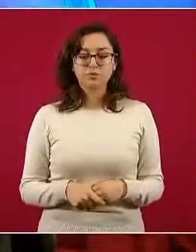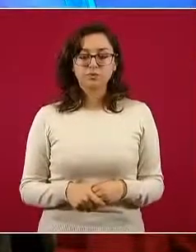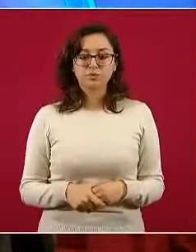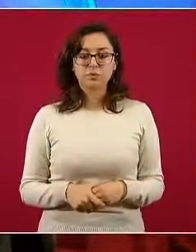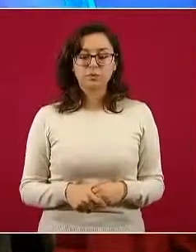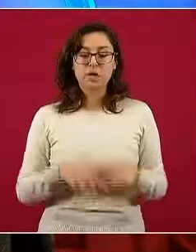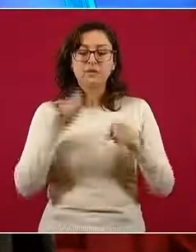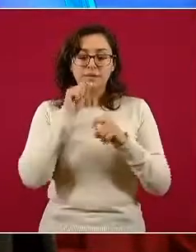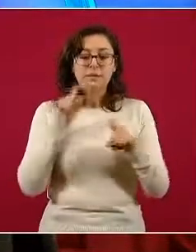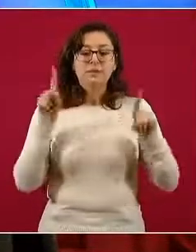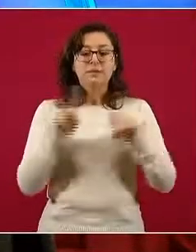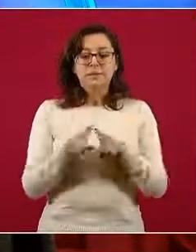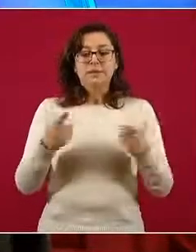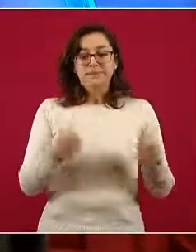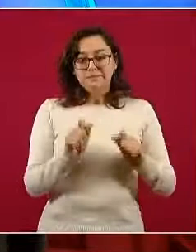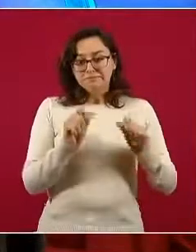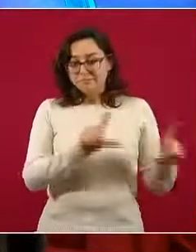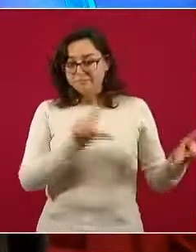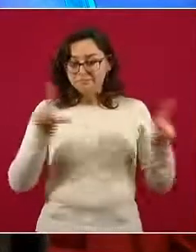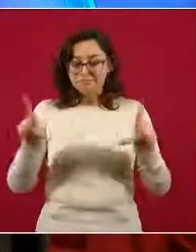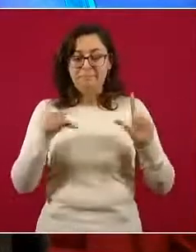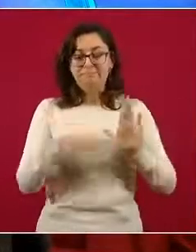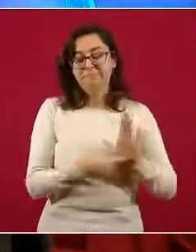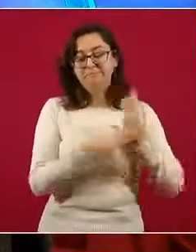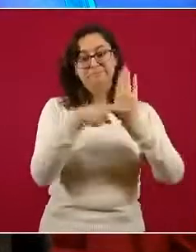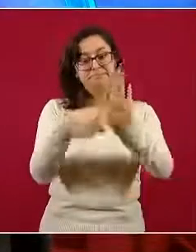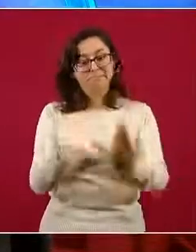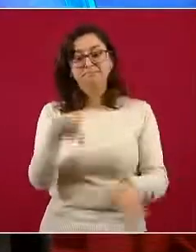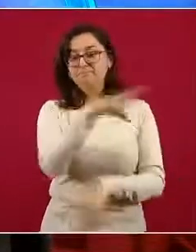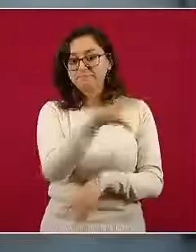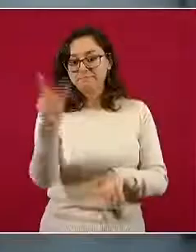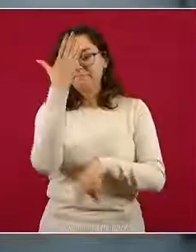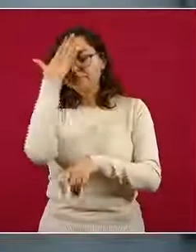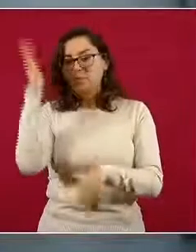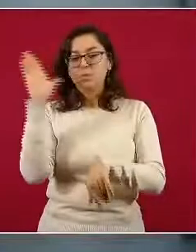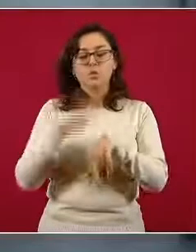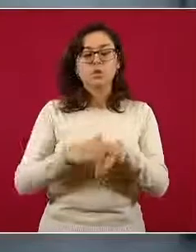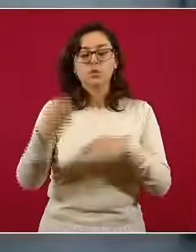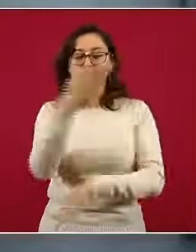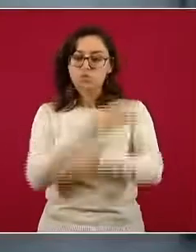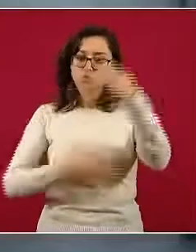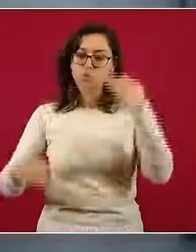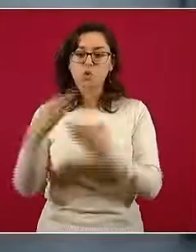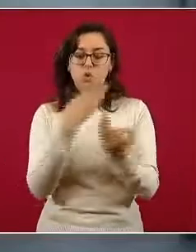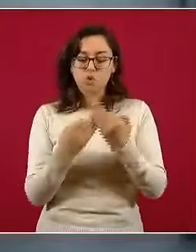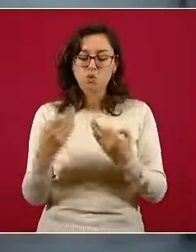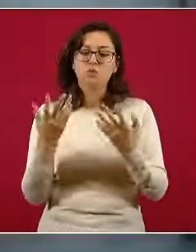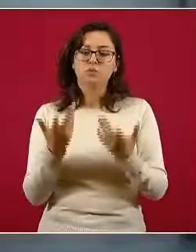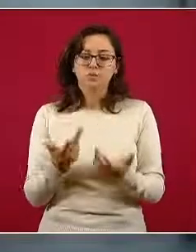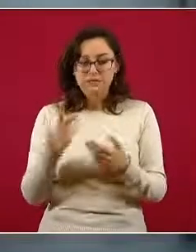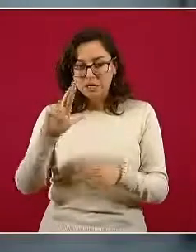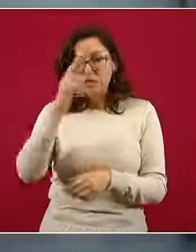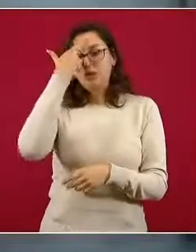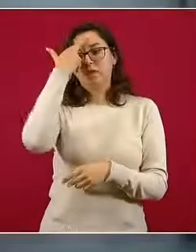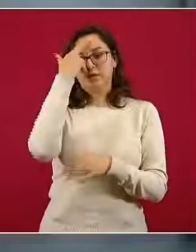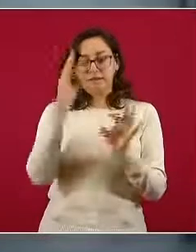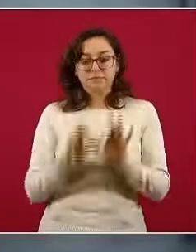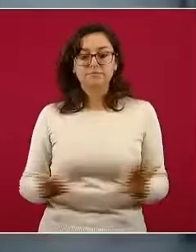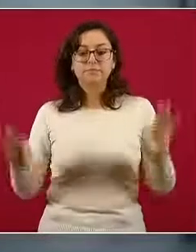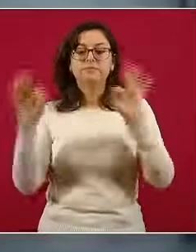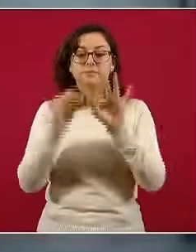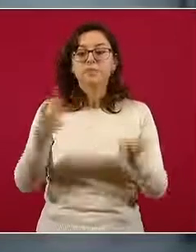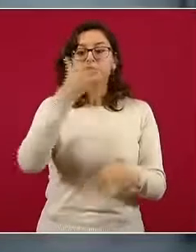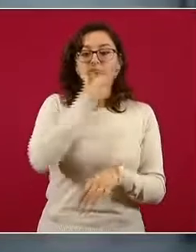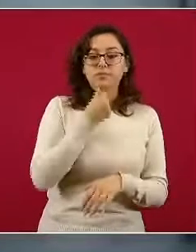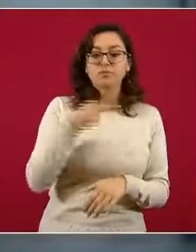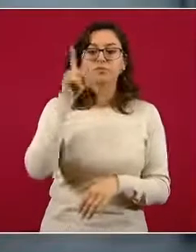algunos días, esta imagen que es muy importante para que todos y todas la tengamos bien en mente. Nuestras heroínas y